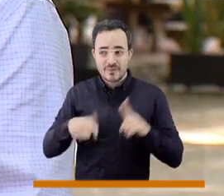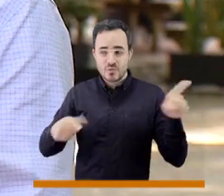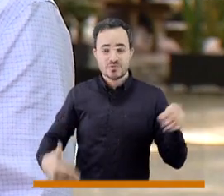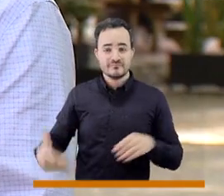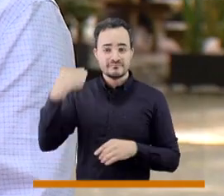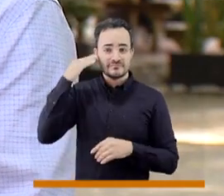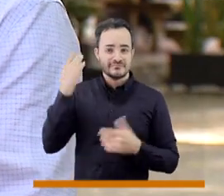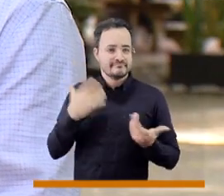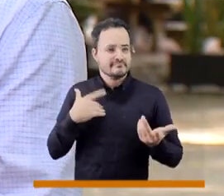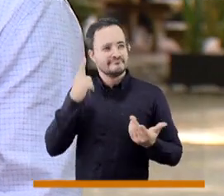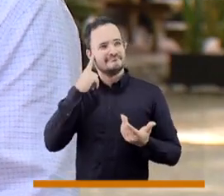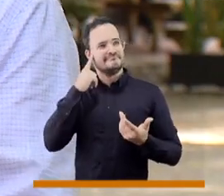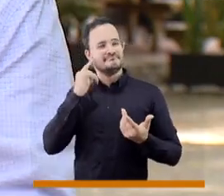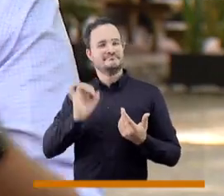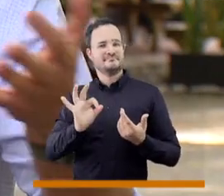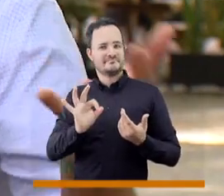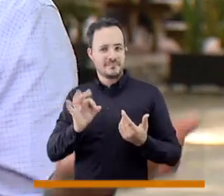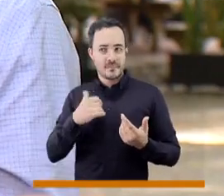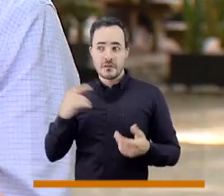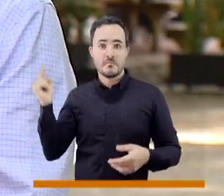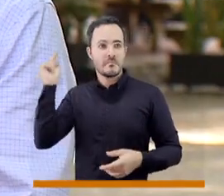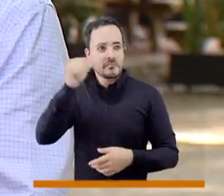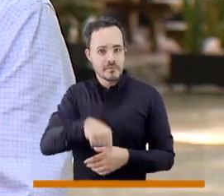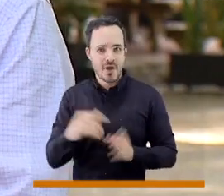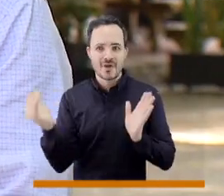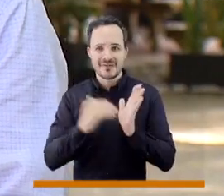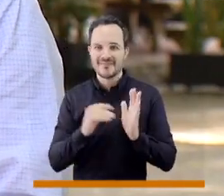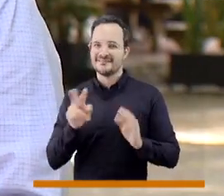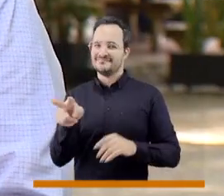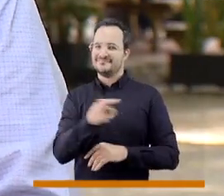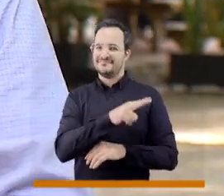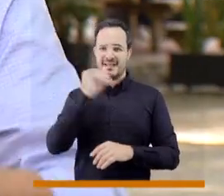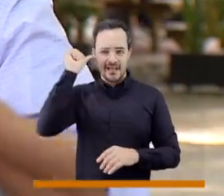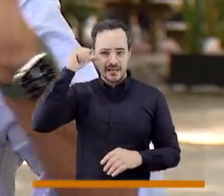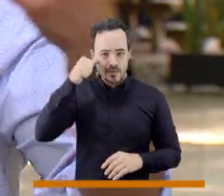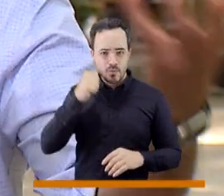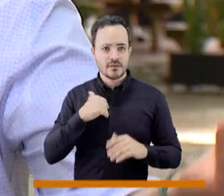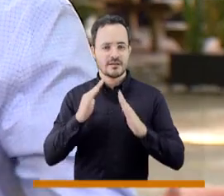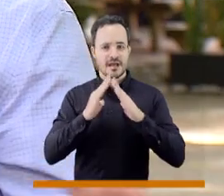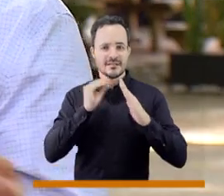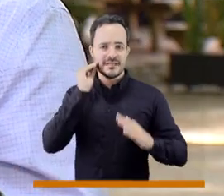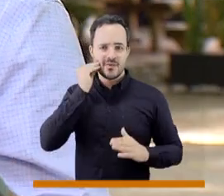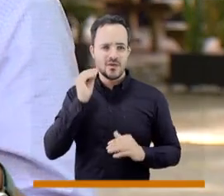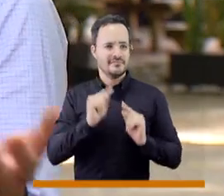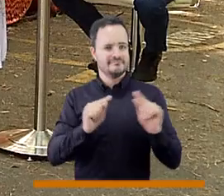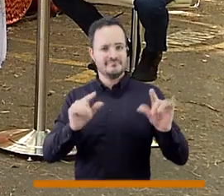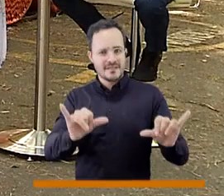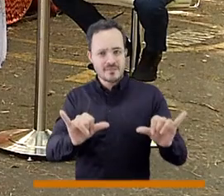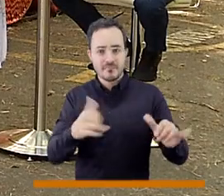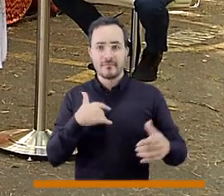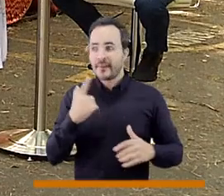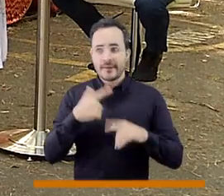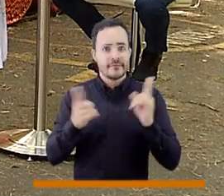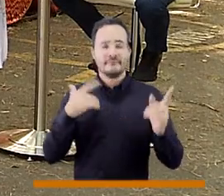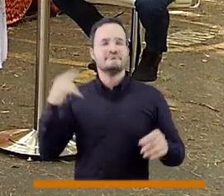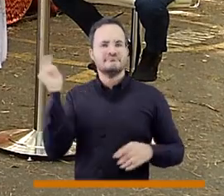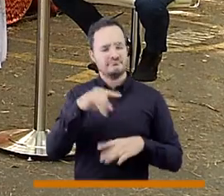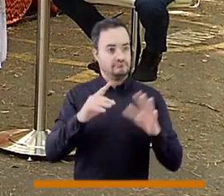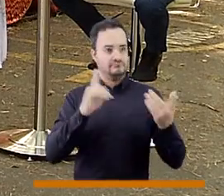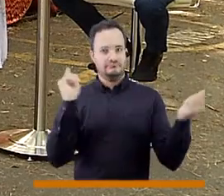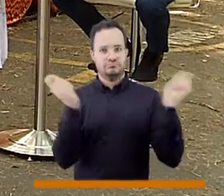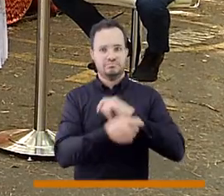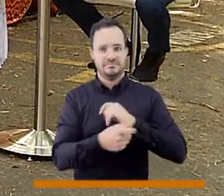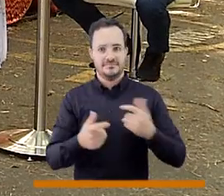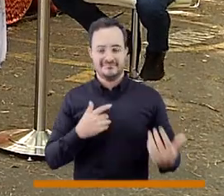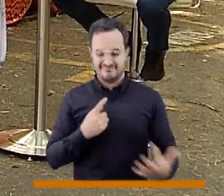nuestros recuerdos de infancia, y poder ir y tenerlos aún, porque uno va a la casa de la abuela o a la casa de la mamá, pero si ya no es ni en el mismo barrio donde